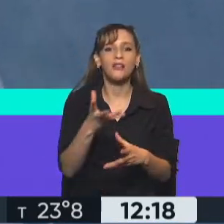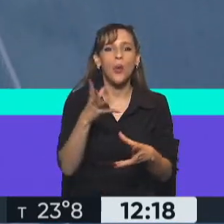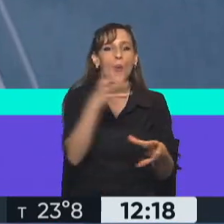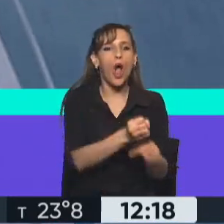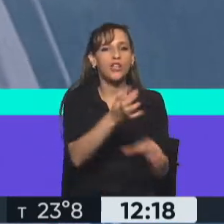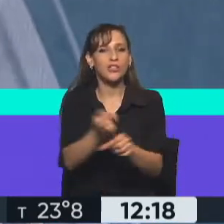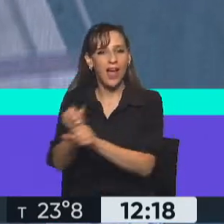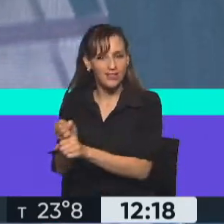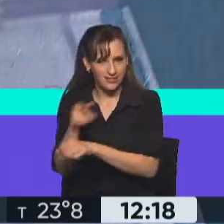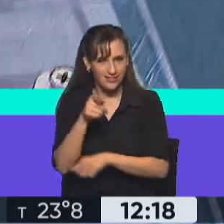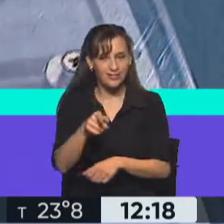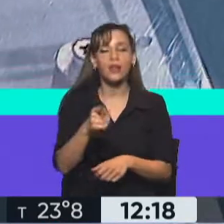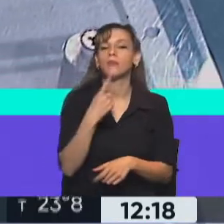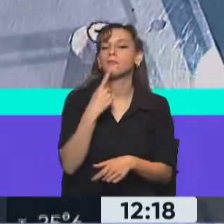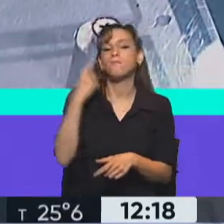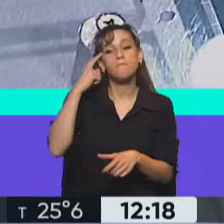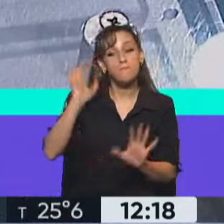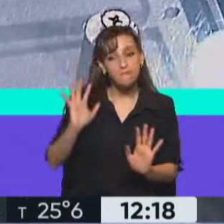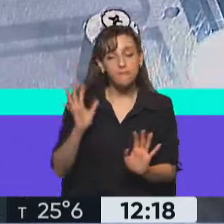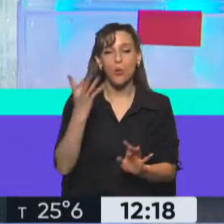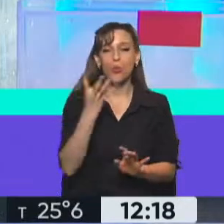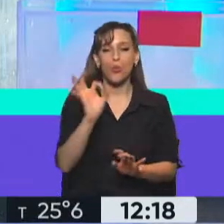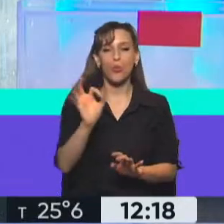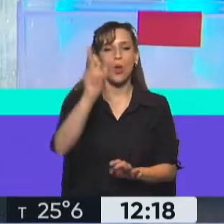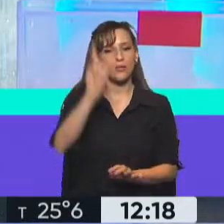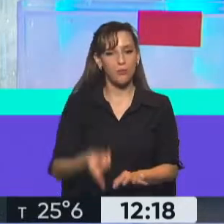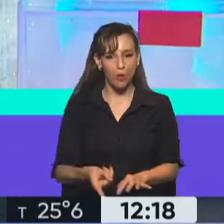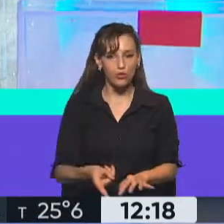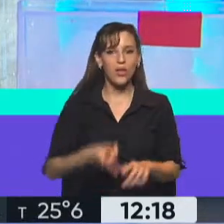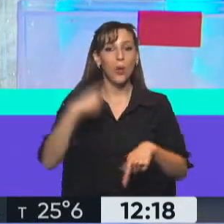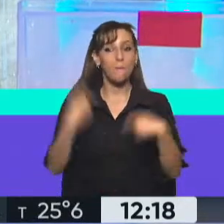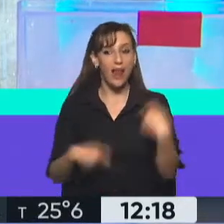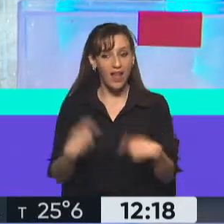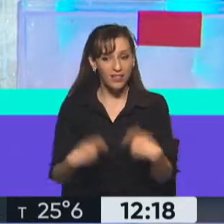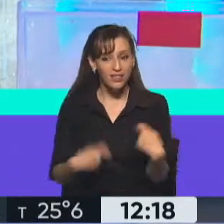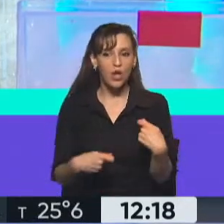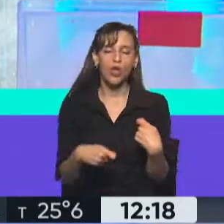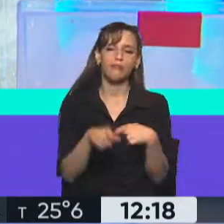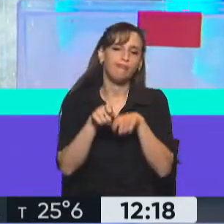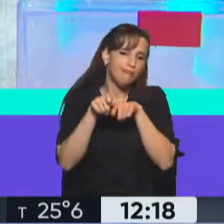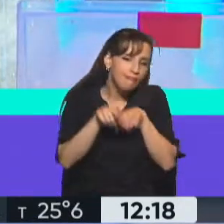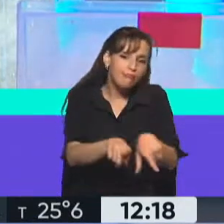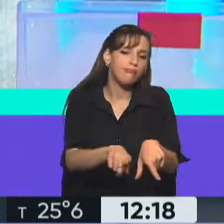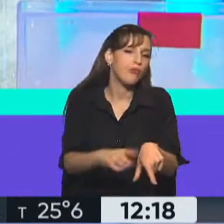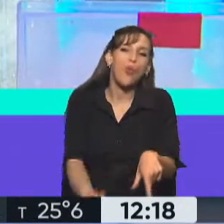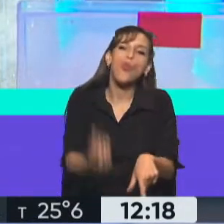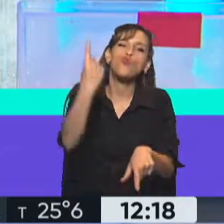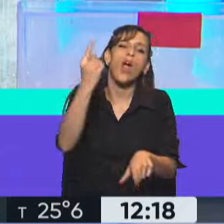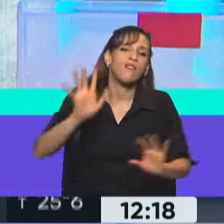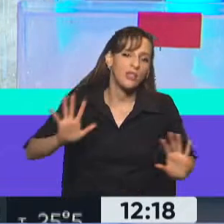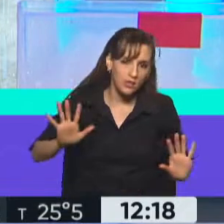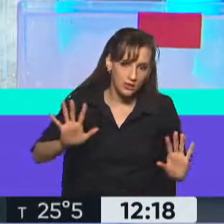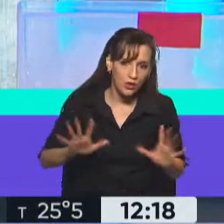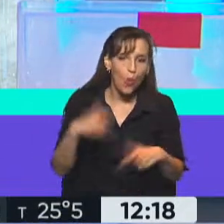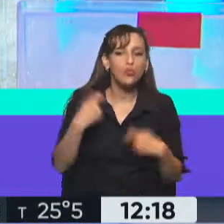calcula que como decíamos el 40 por ciento de los plásticos son plásticos de un solo uso de la producción de